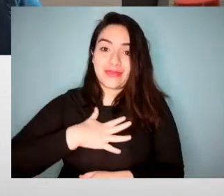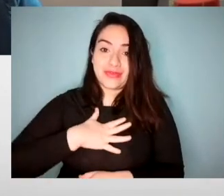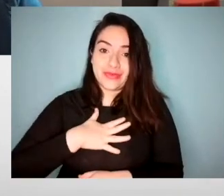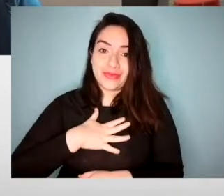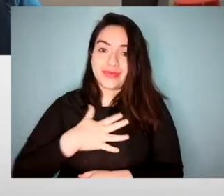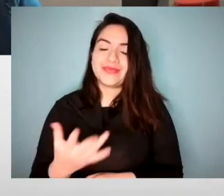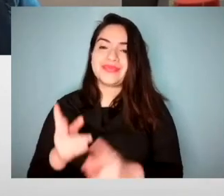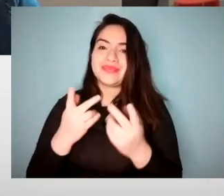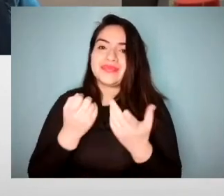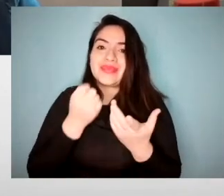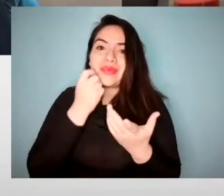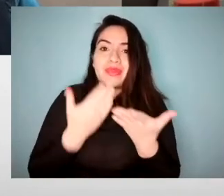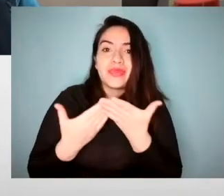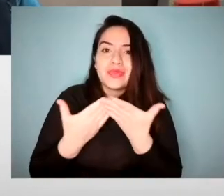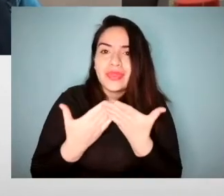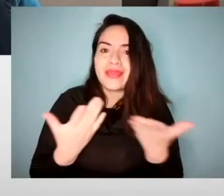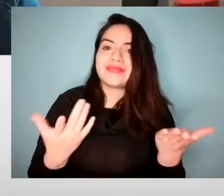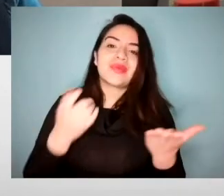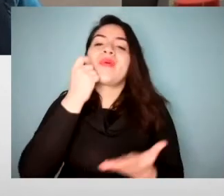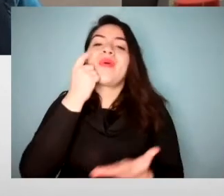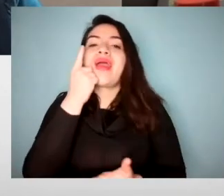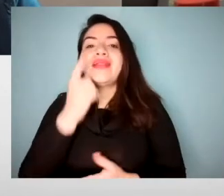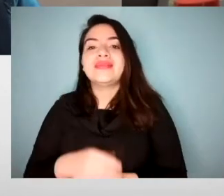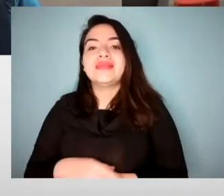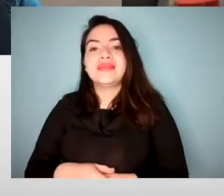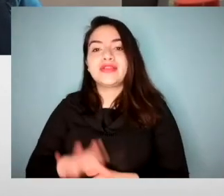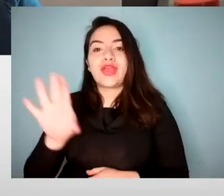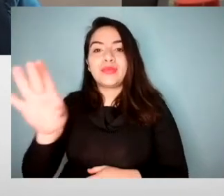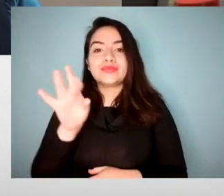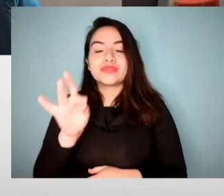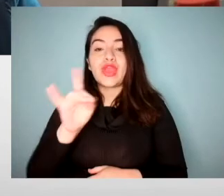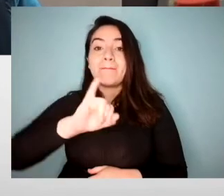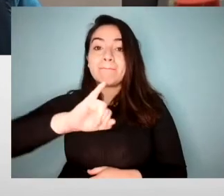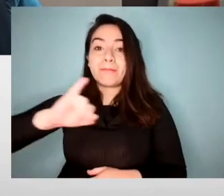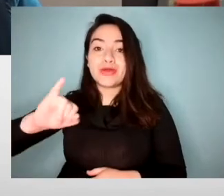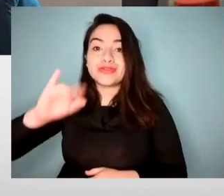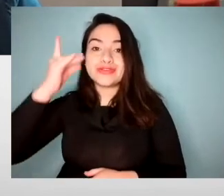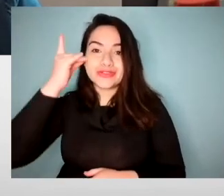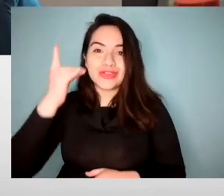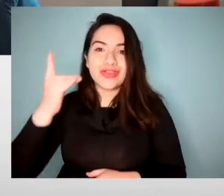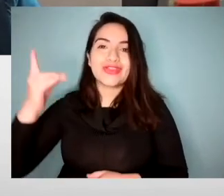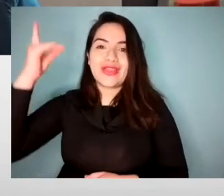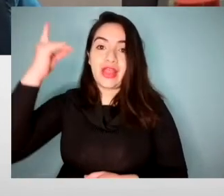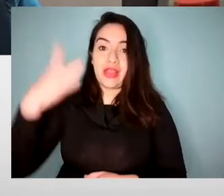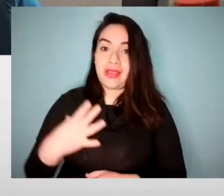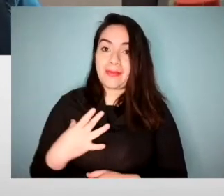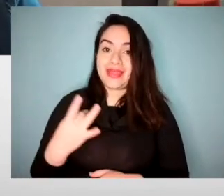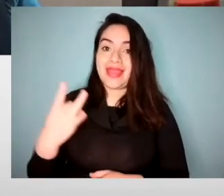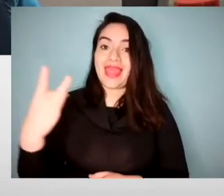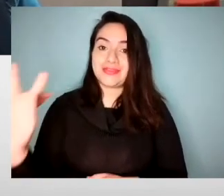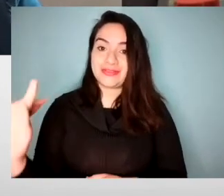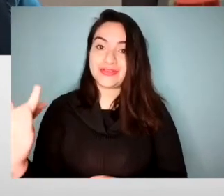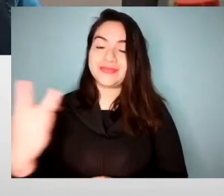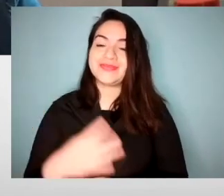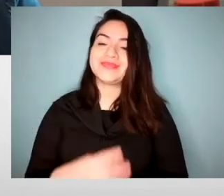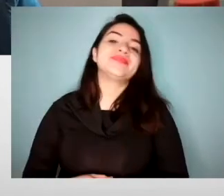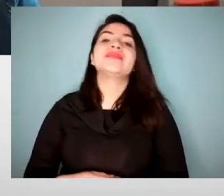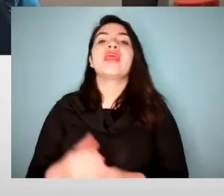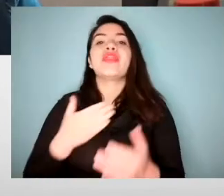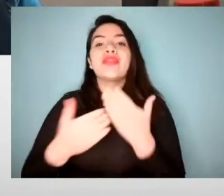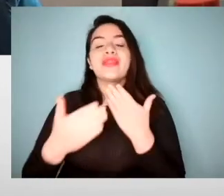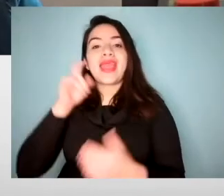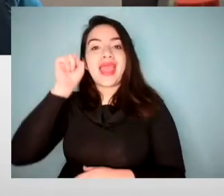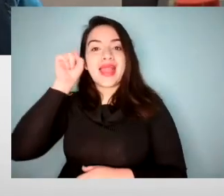estudiar, así que cuando vi la opción de realizar un postdoctorado, recibí una invitación de una profesora que venía de Alemania y se